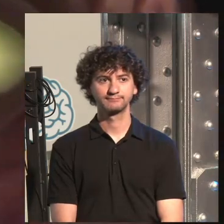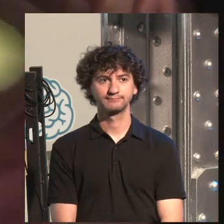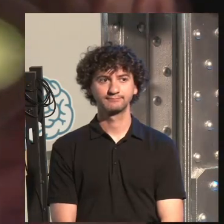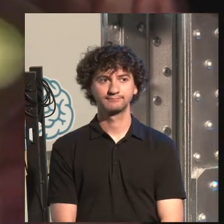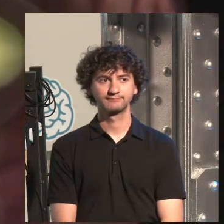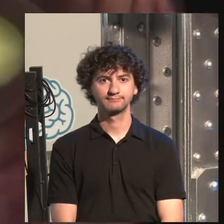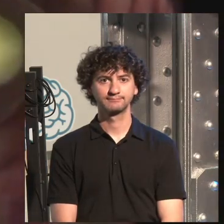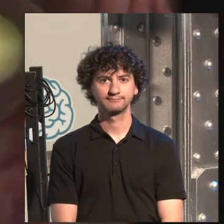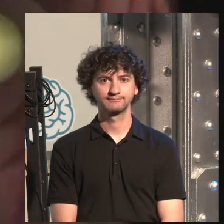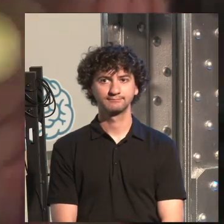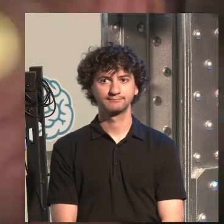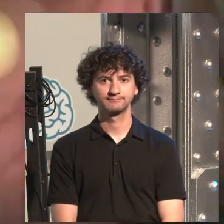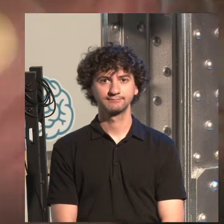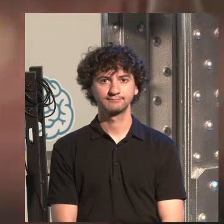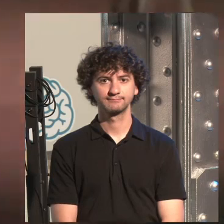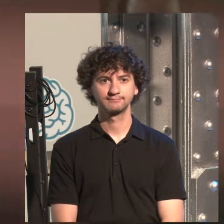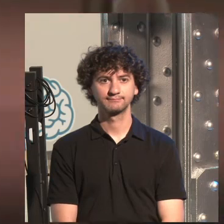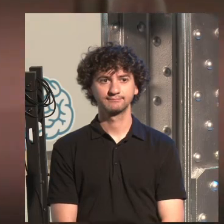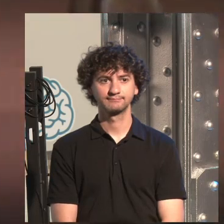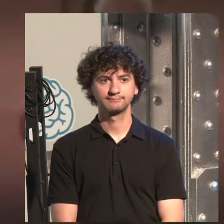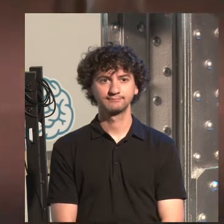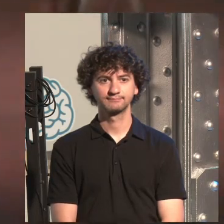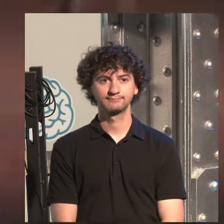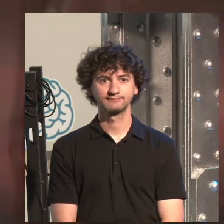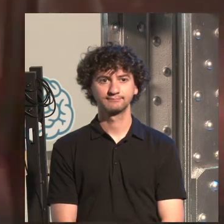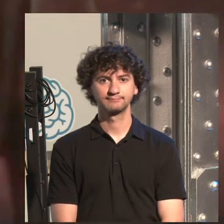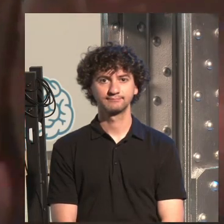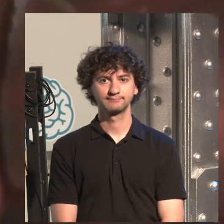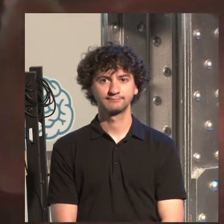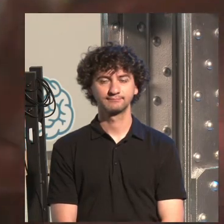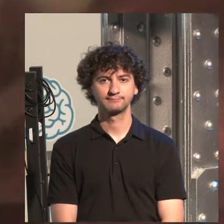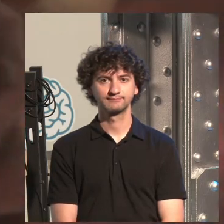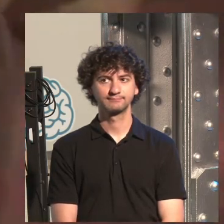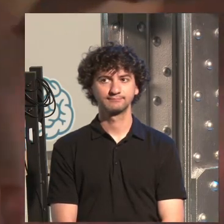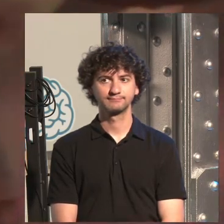all the information it can store. And then it explodes into this enormous collage.